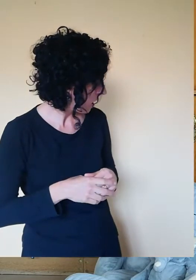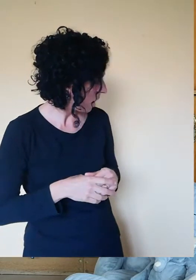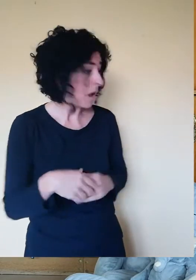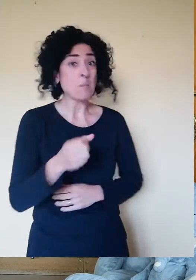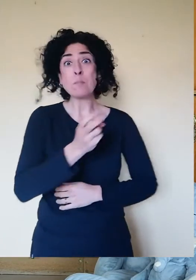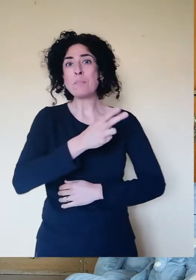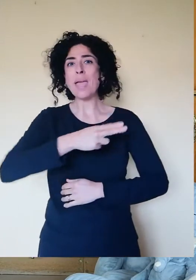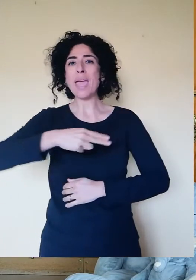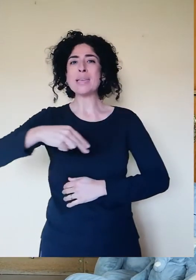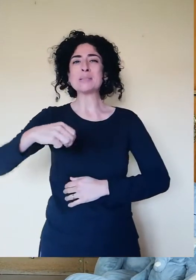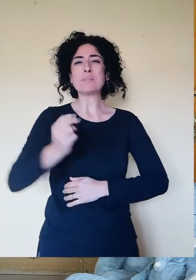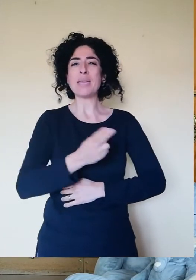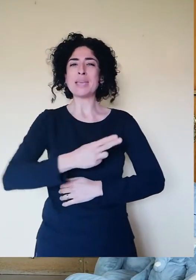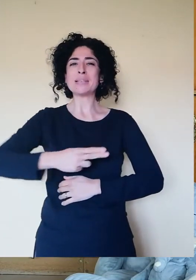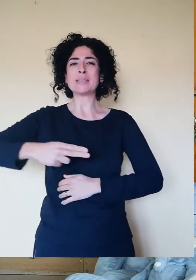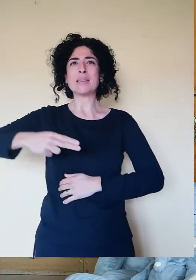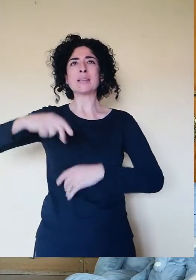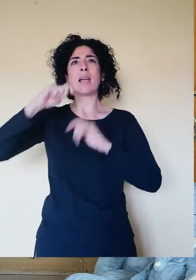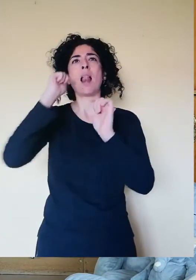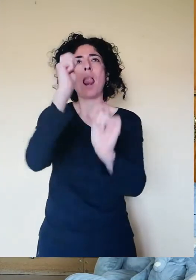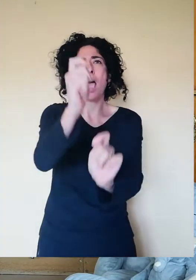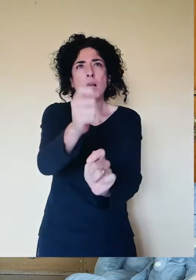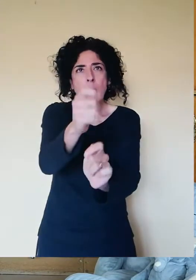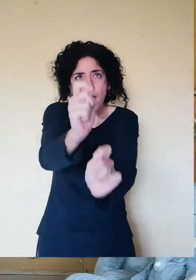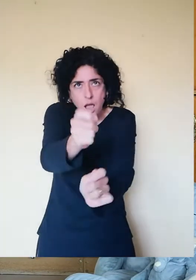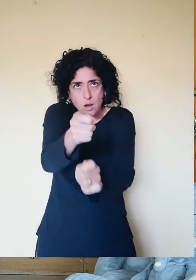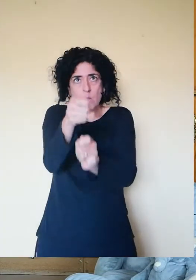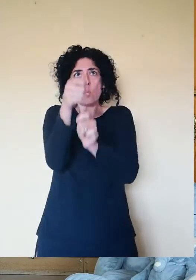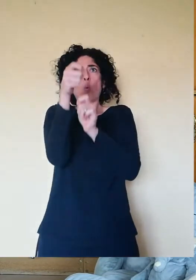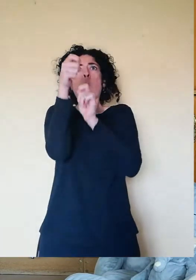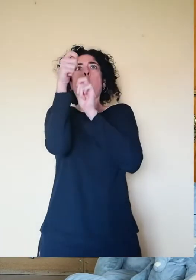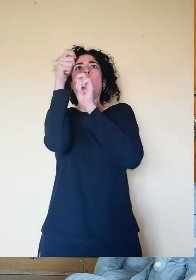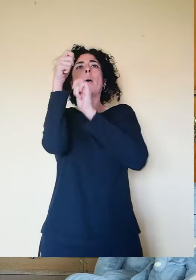Y peix, peixet, de la caña,